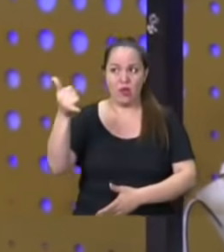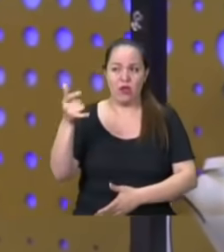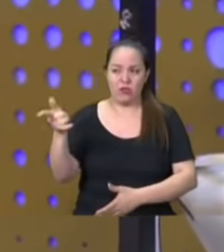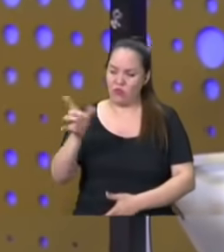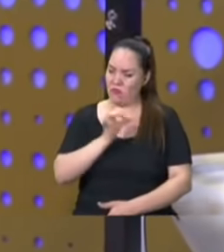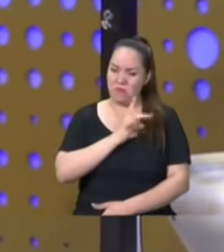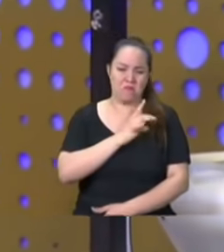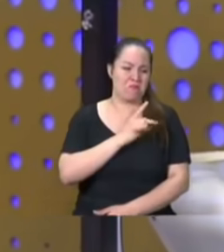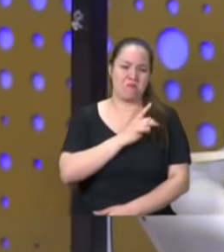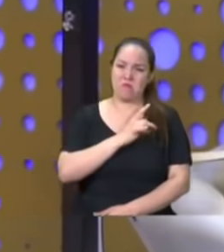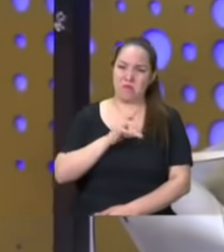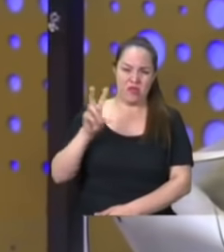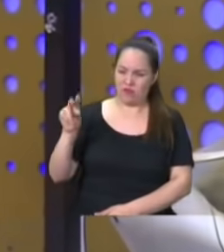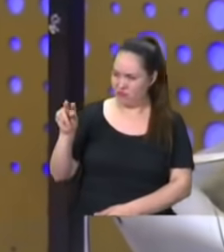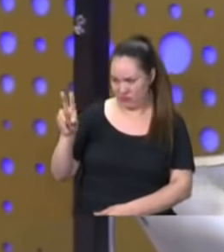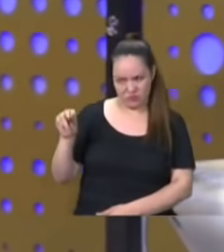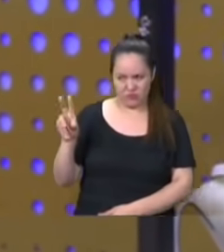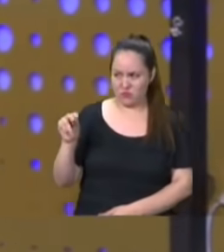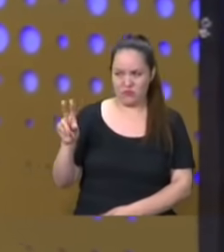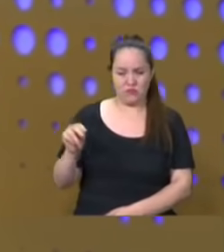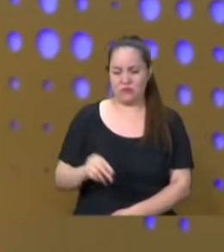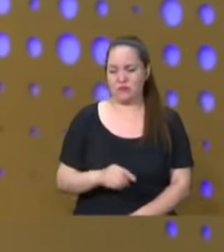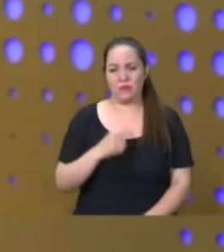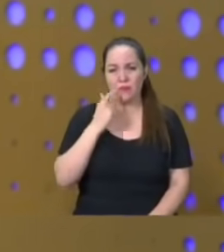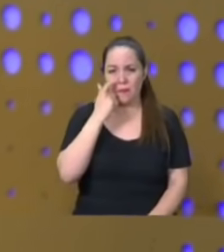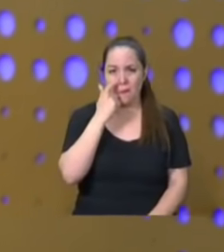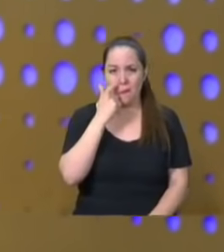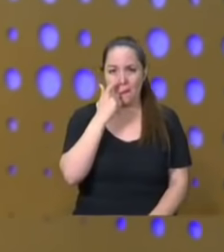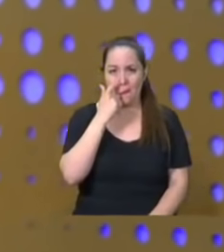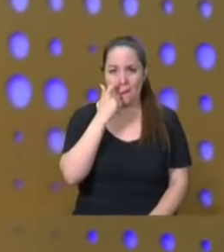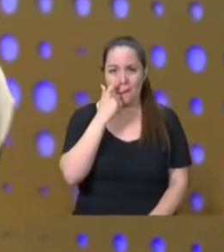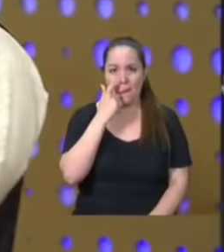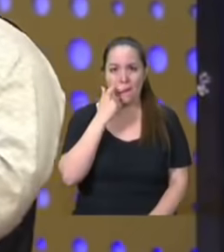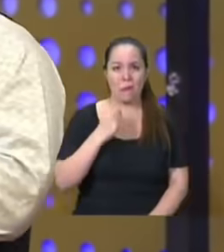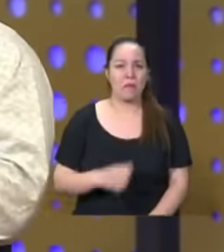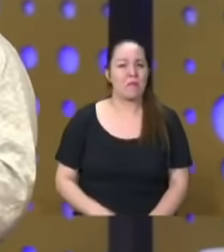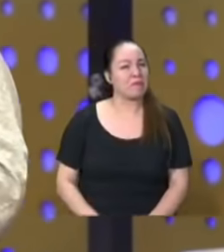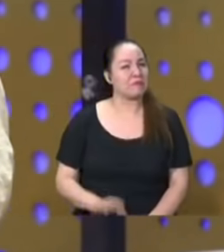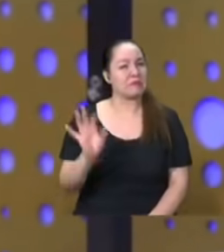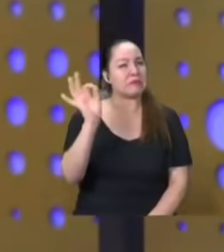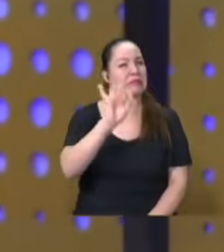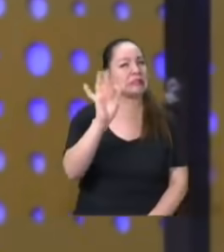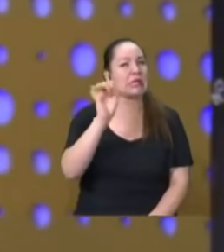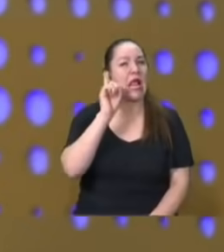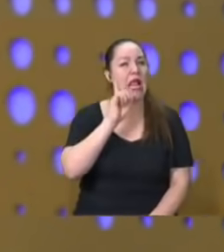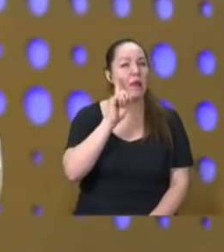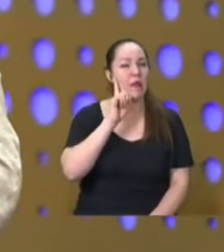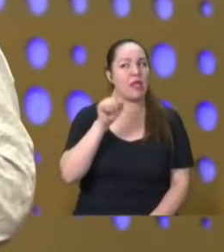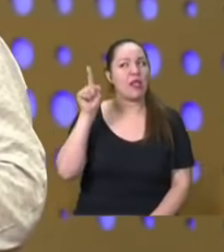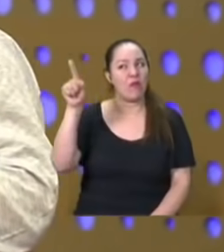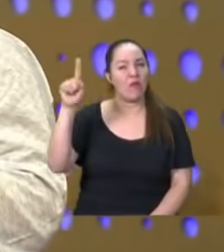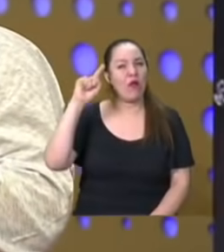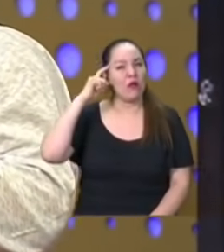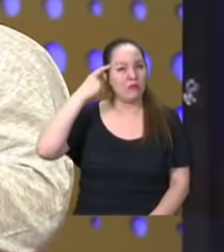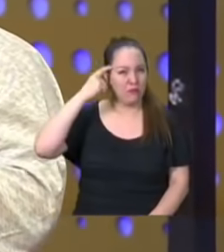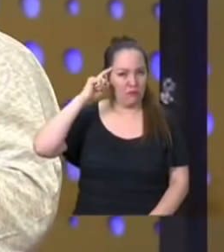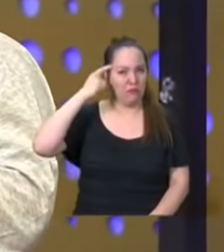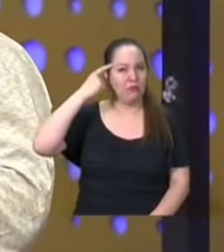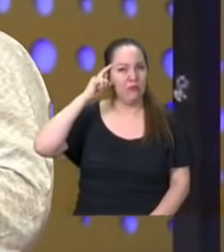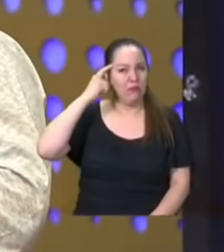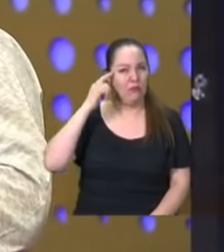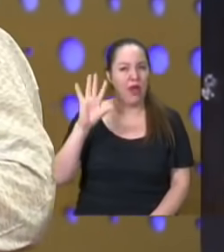No tengan miedo. Señor Chavana. Está enojada Imelda, Chavana. No lo sé de memoria. ¿Cómo que no se lo